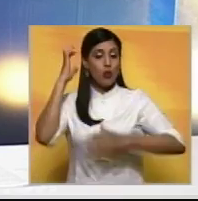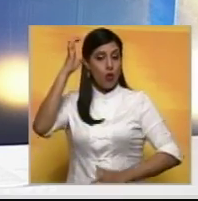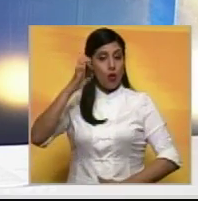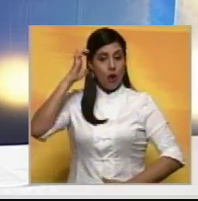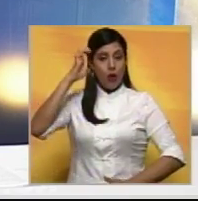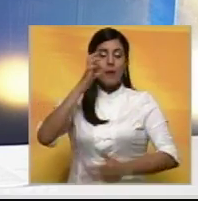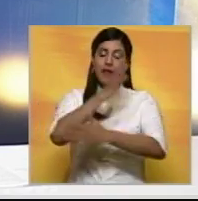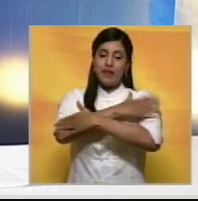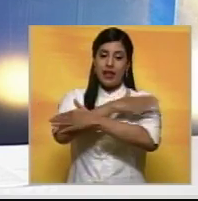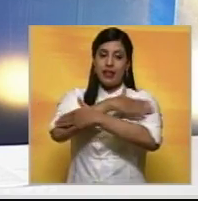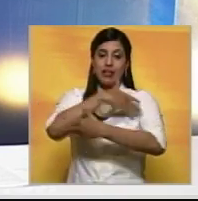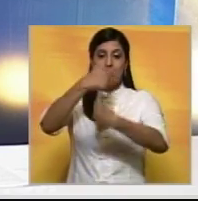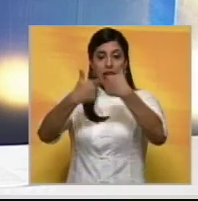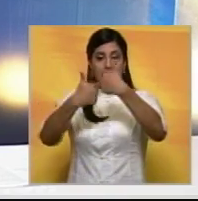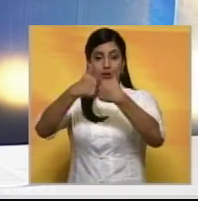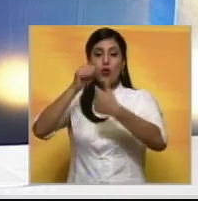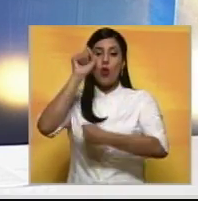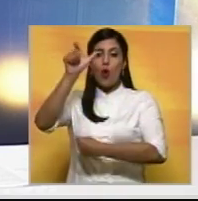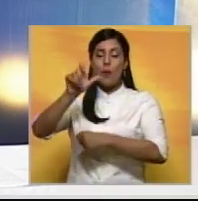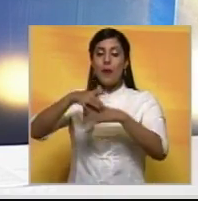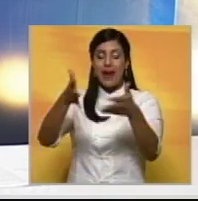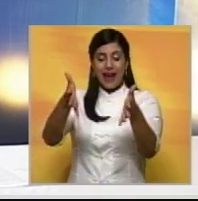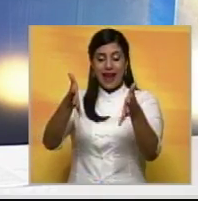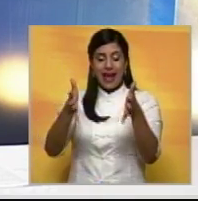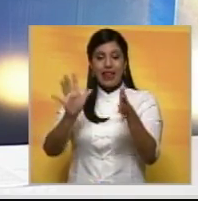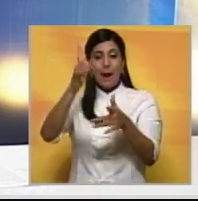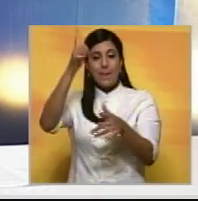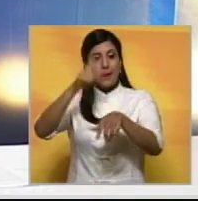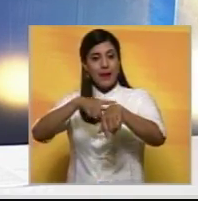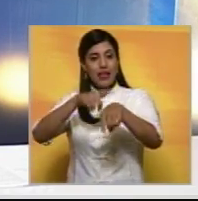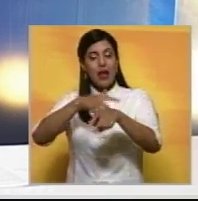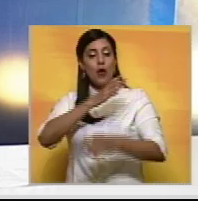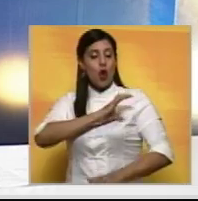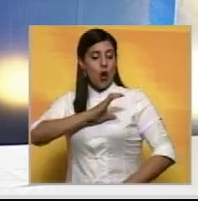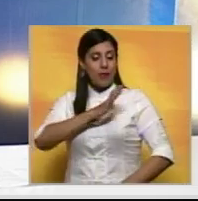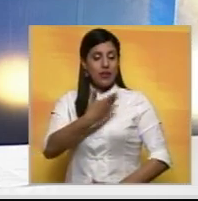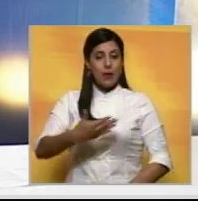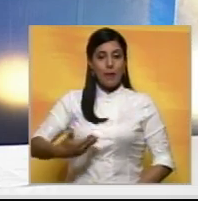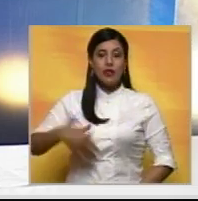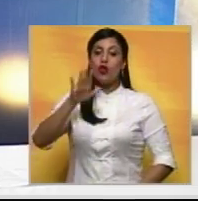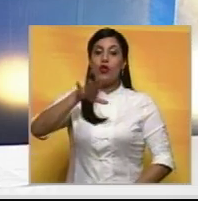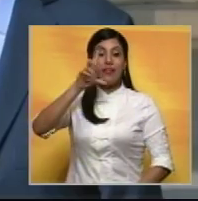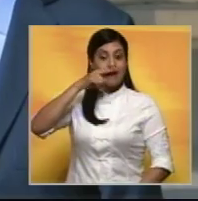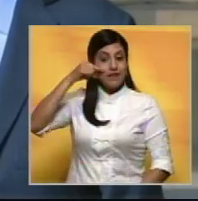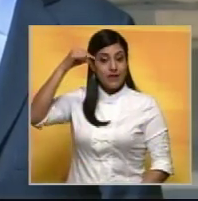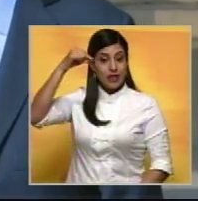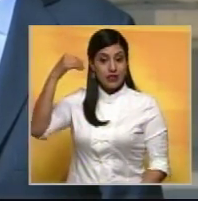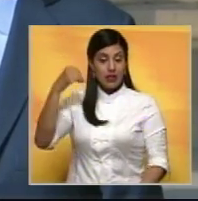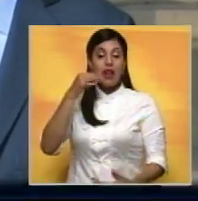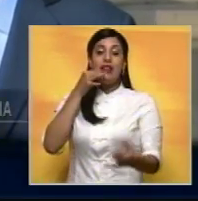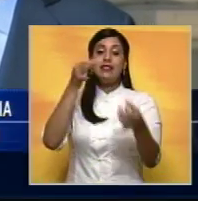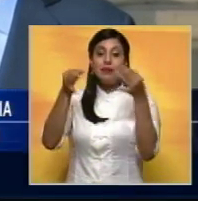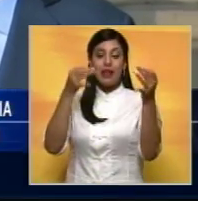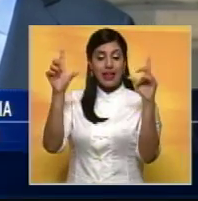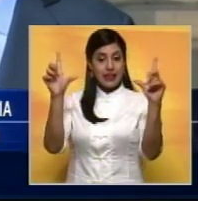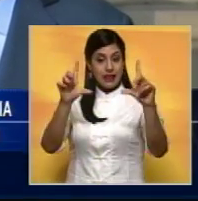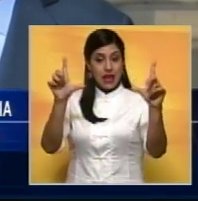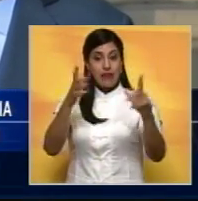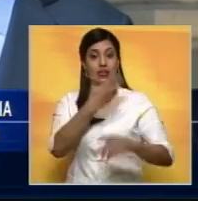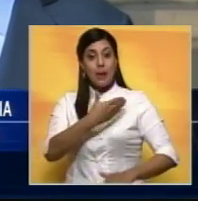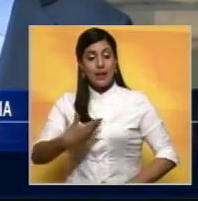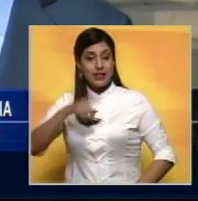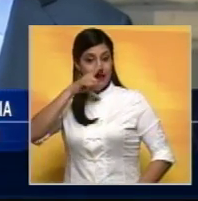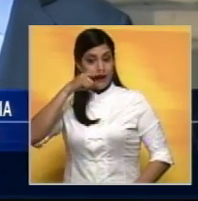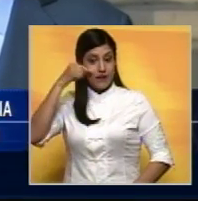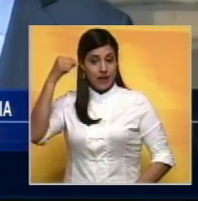europeas felicitaron al candidato Emmanuel Macron tras ganar la primera ronda de los comicios presidenciales en Francia. En alocución televisiva, el presidente